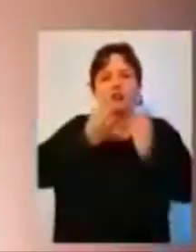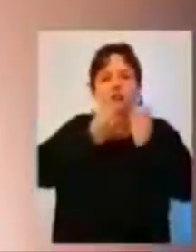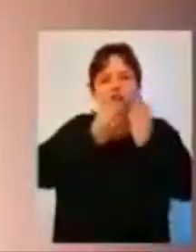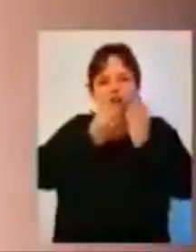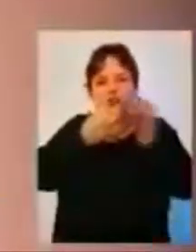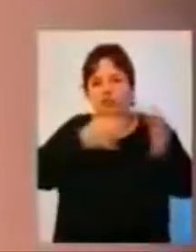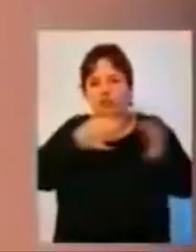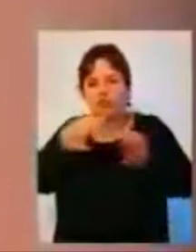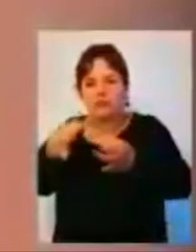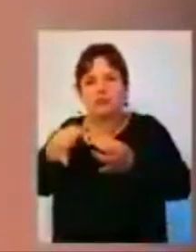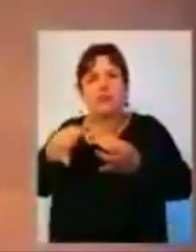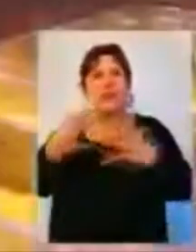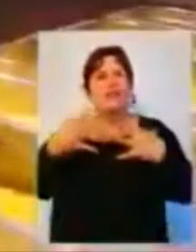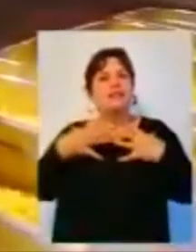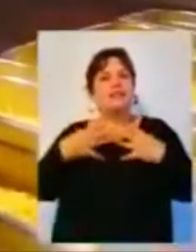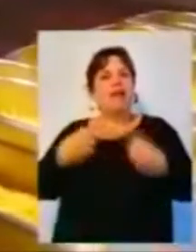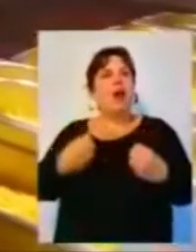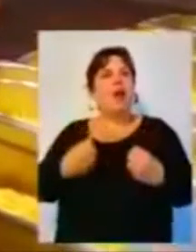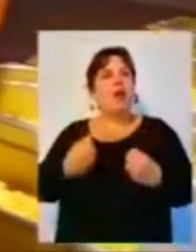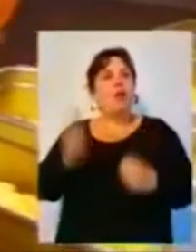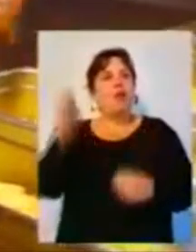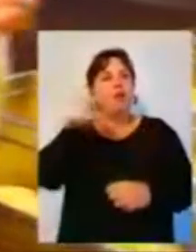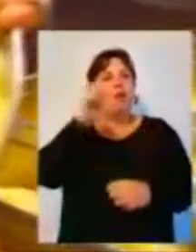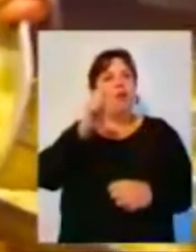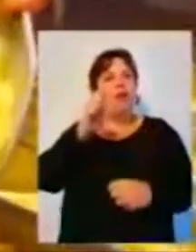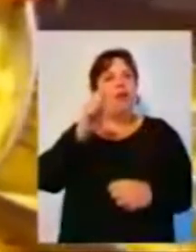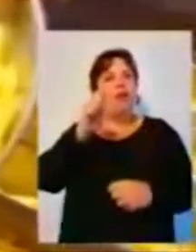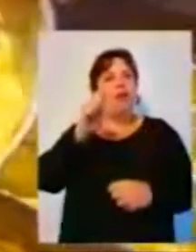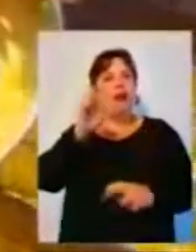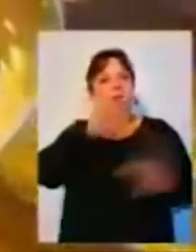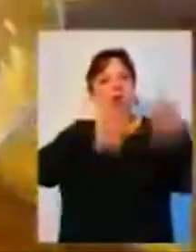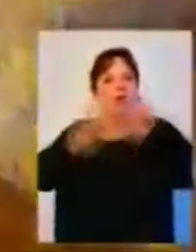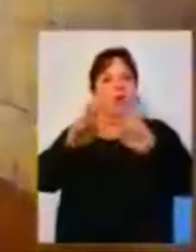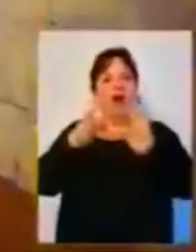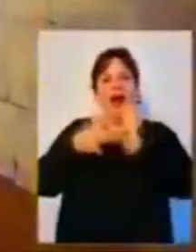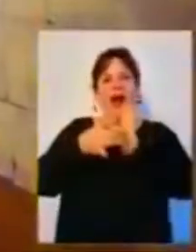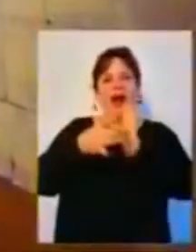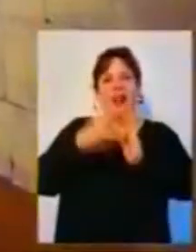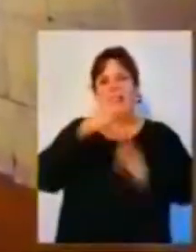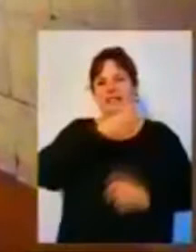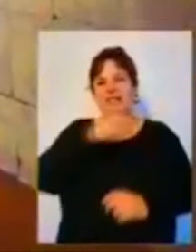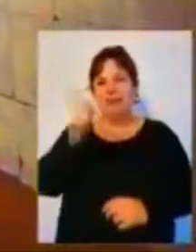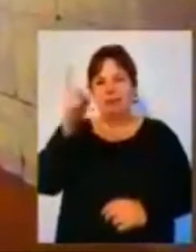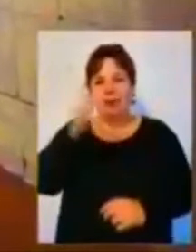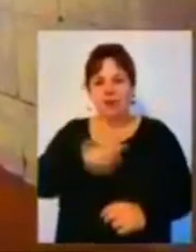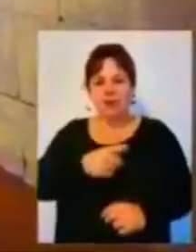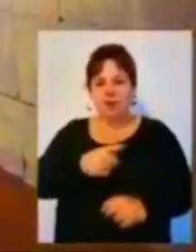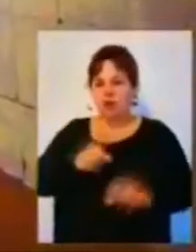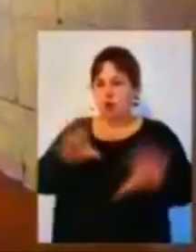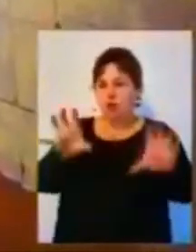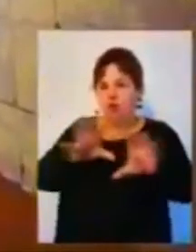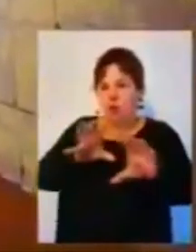CTI, en los socomios de salud mental, lo que tiene que ver con las cárceles, con el piñero del campo, o con